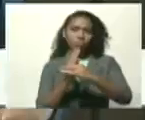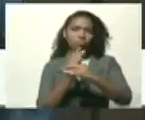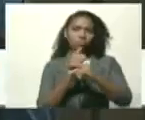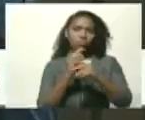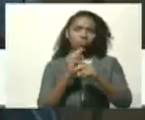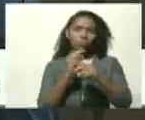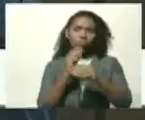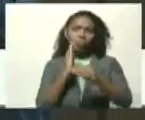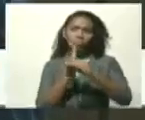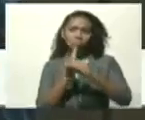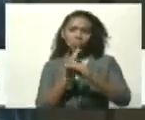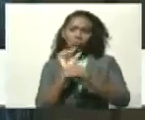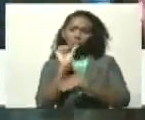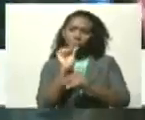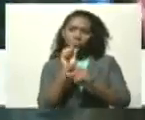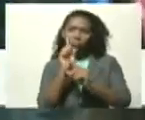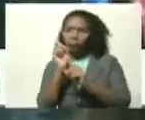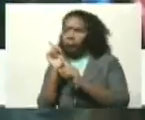los lados.